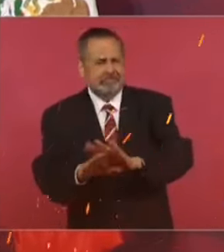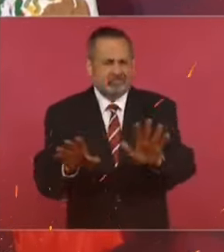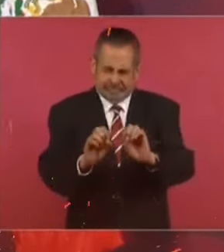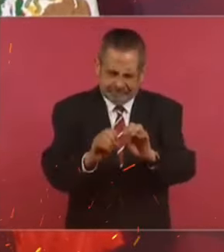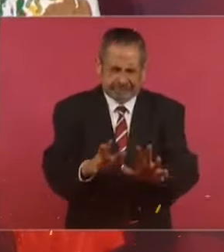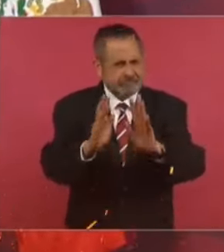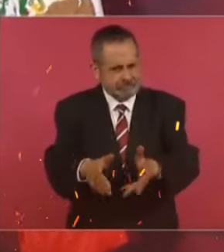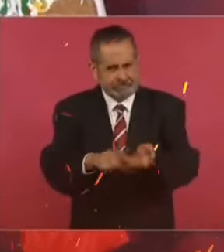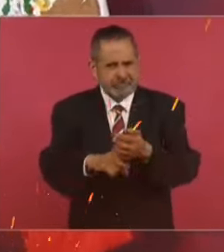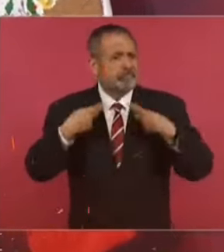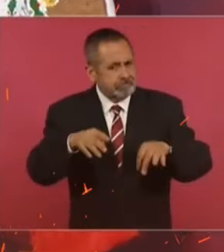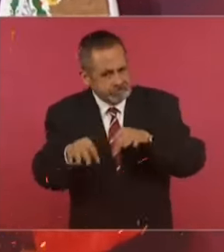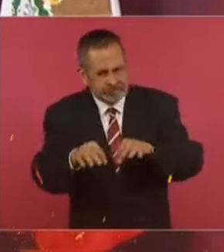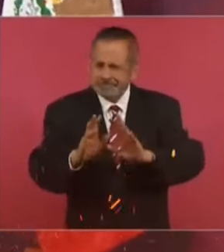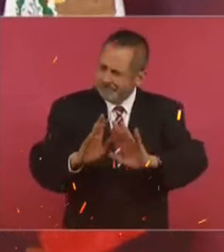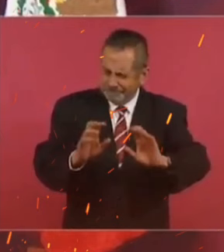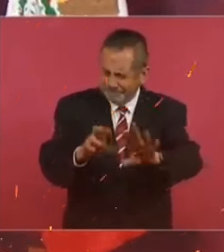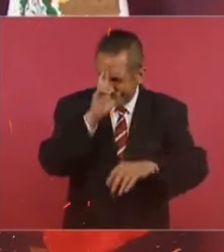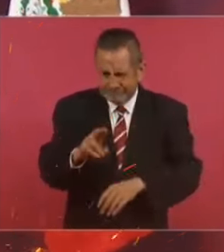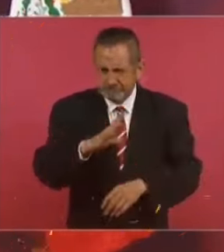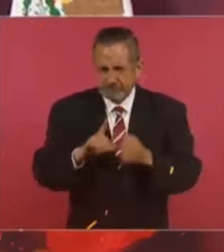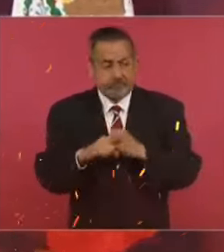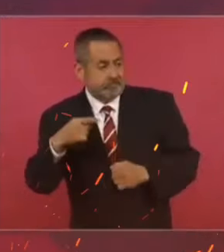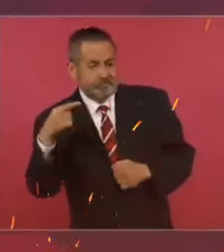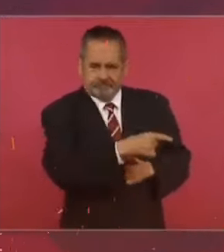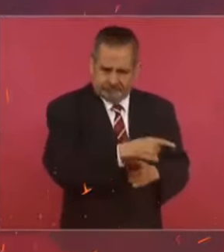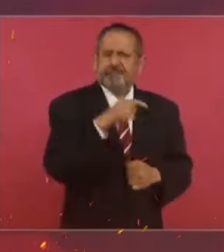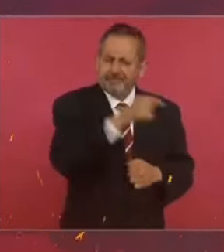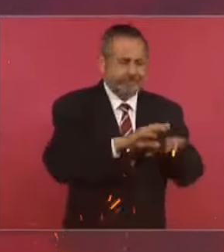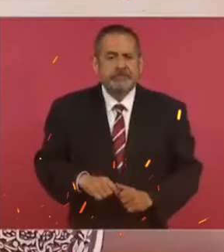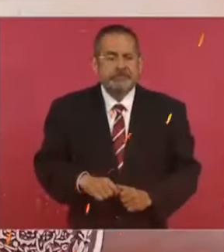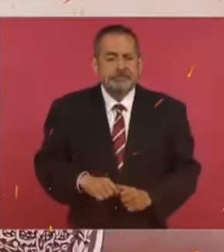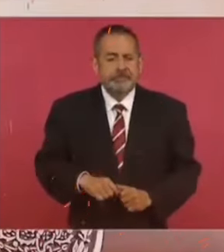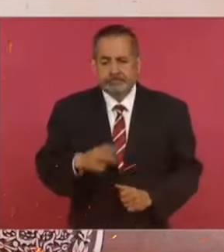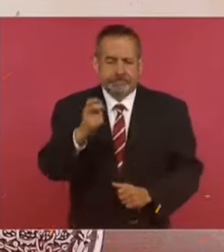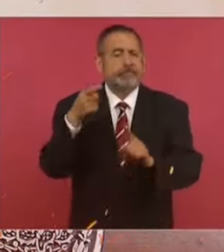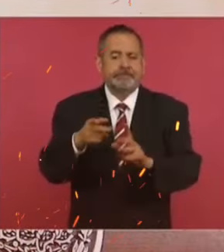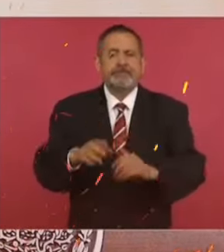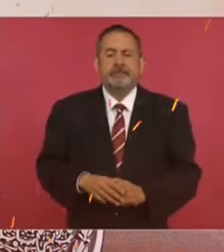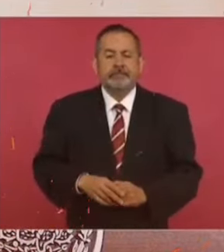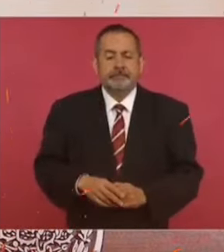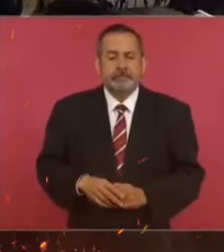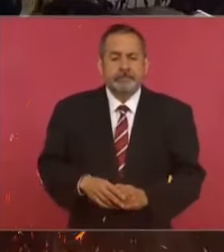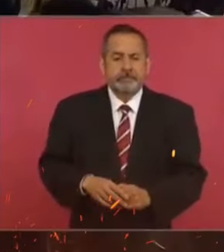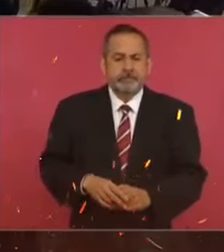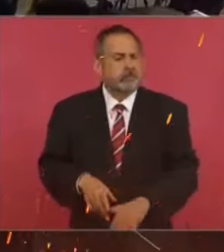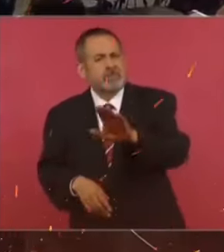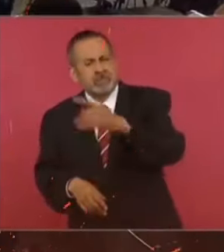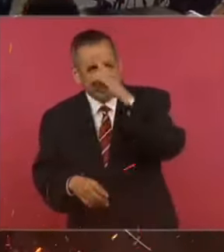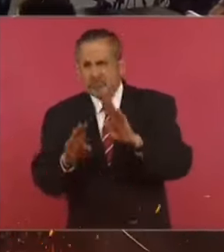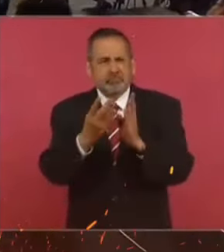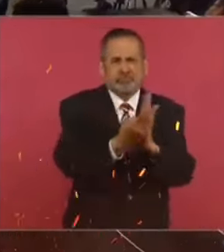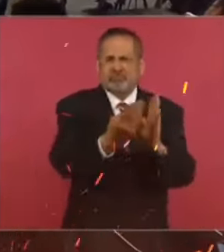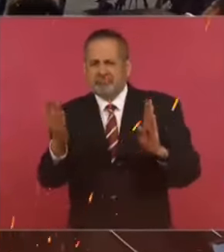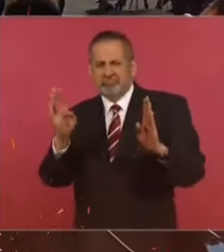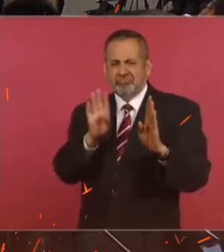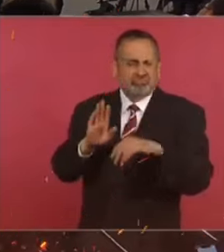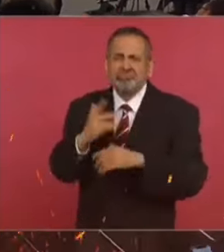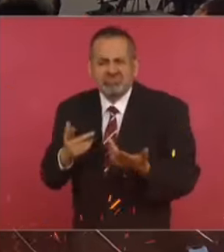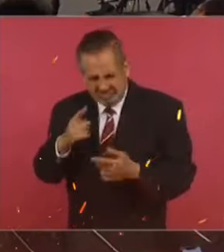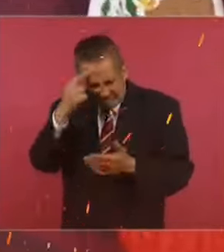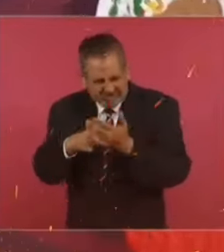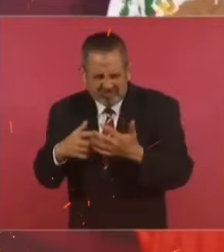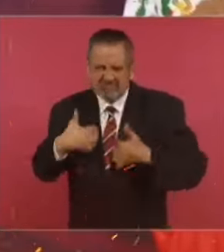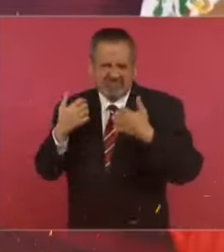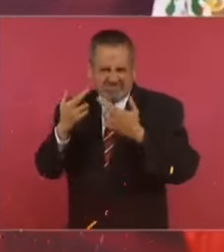nada. Apúntele bien. Que es a la cúpula, a los de arriba, básicamente. ¿Esperaban que fuera violento? ¿Por qué las vallas en Palacio? De todas maneras, porque